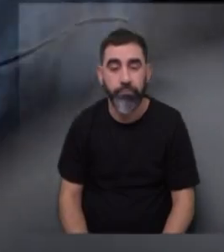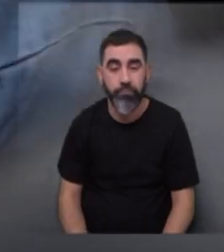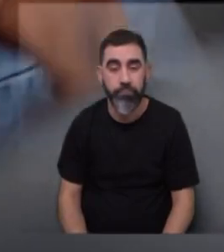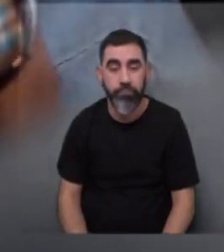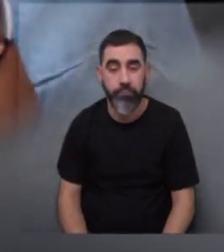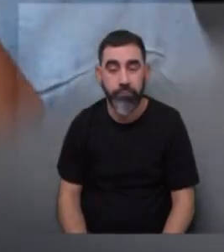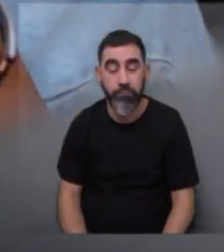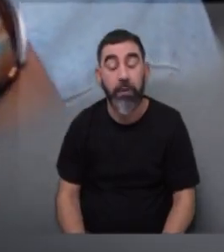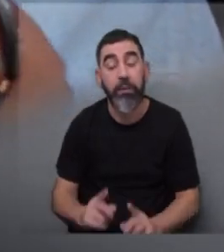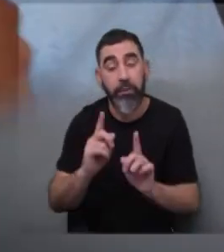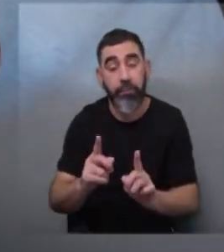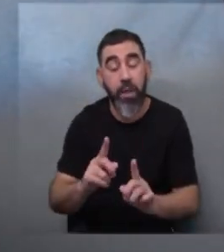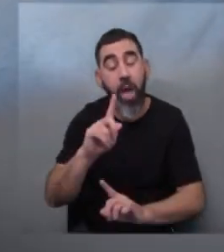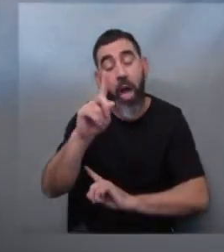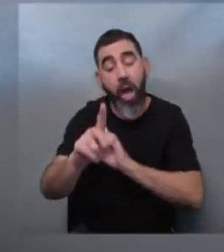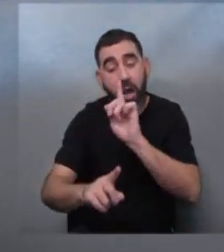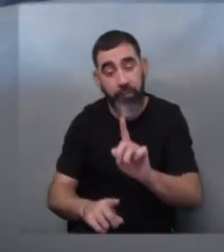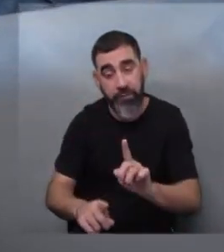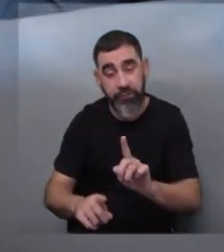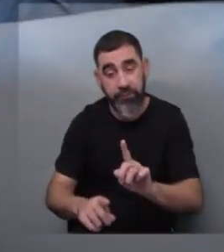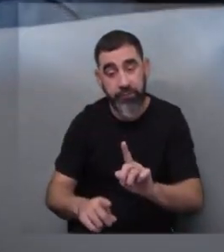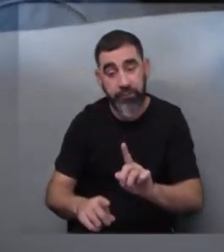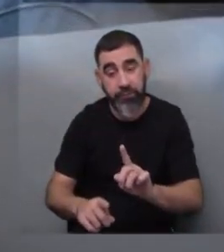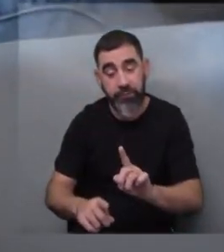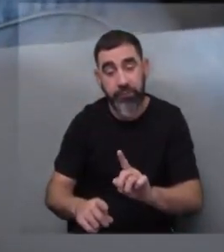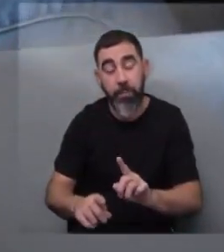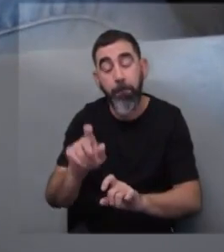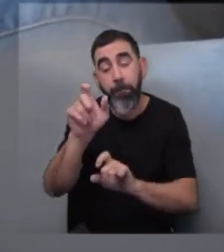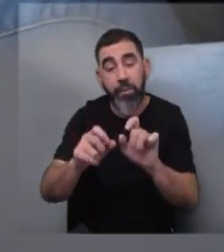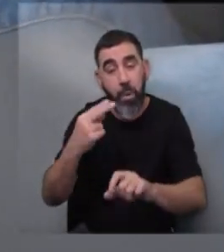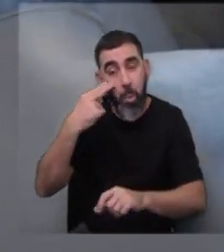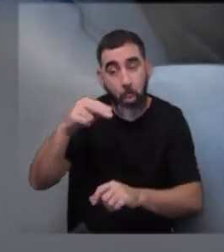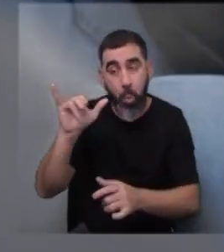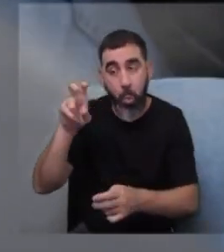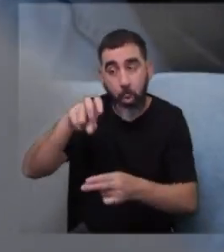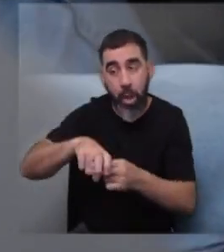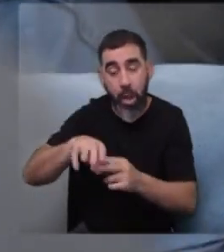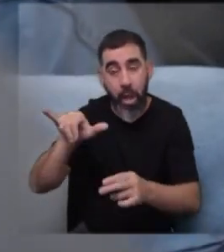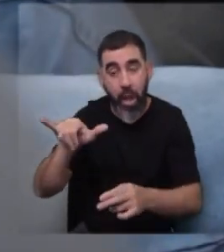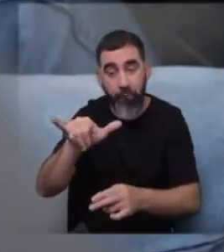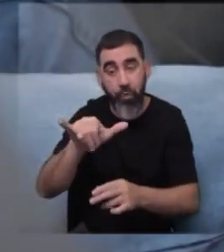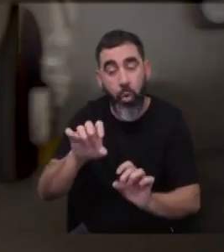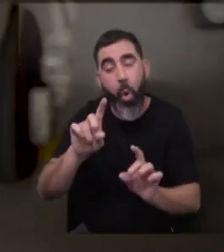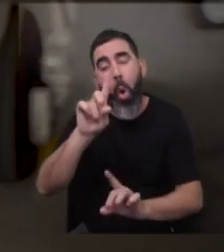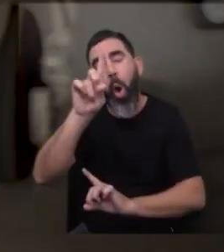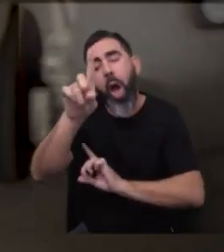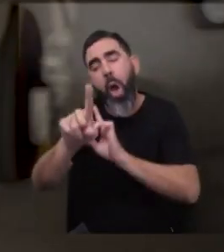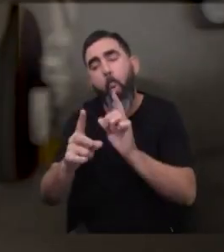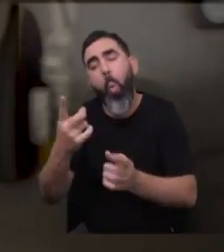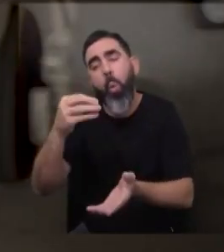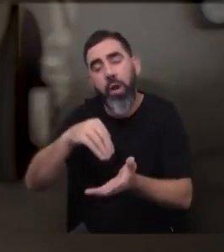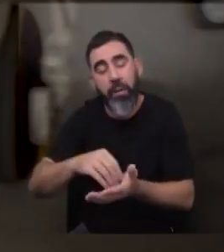Y por otro lado, muchas veces aparecen en la consulta personas que nunca se subieron al avión o que se subieron alguna vez, o sea, no tuvieron